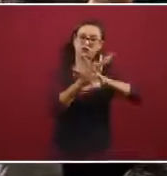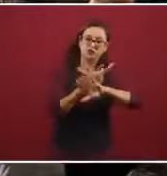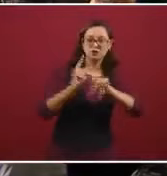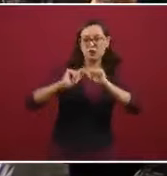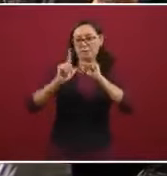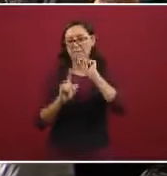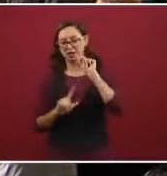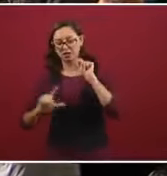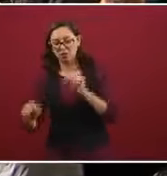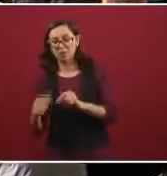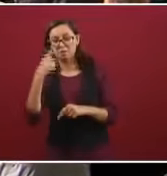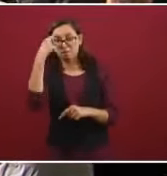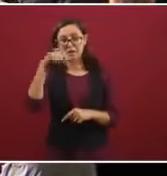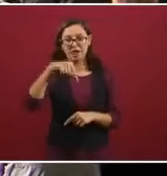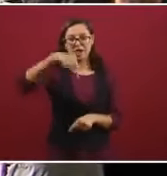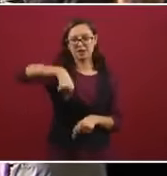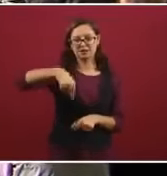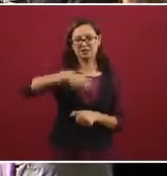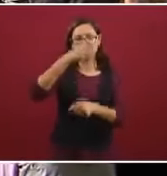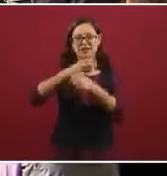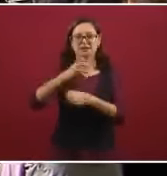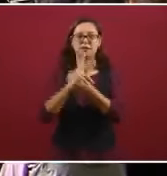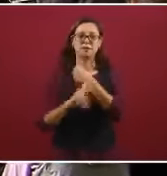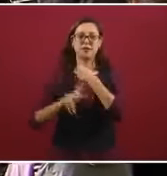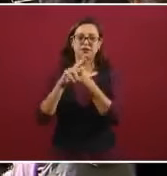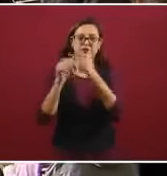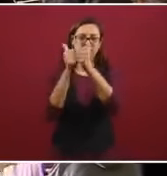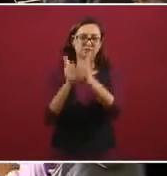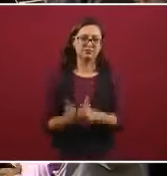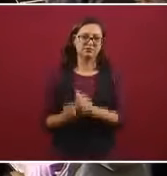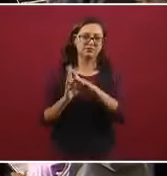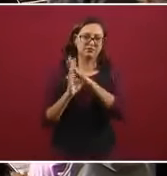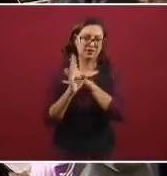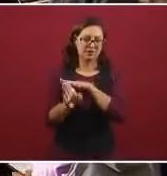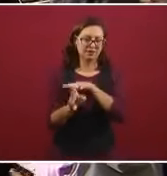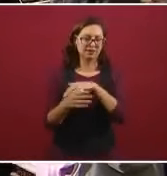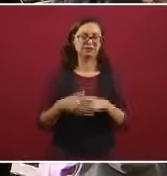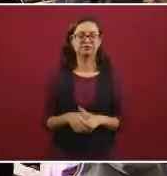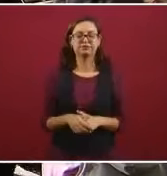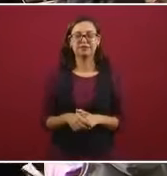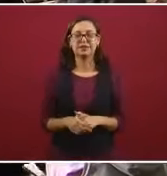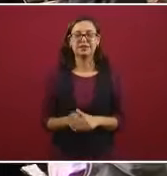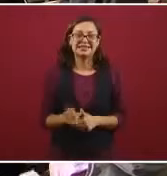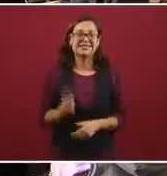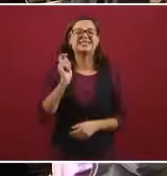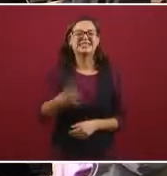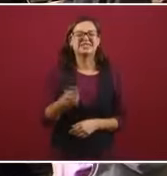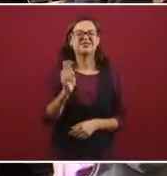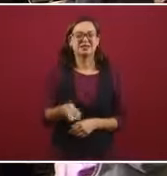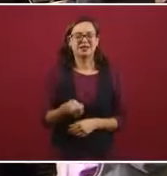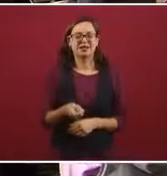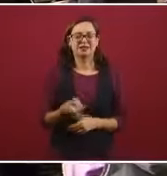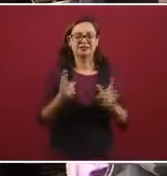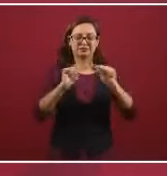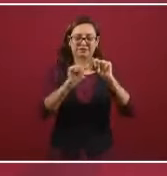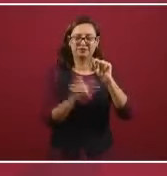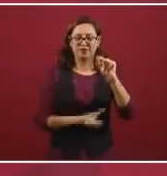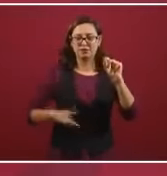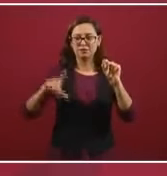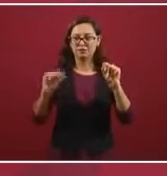Unidos de tercer país seguro, que en esencia lo que implicaría es que en México